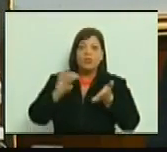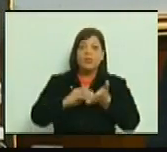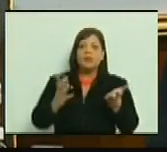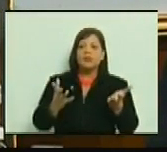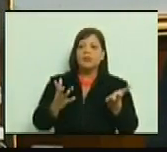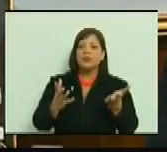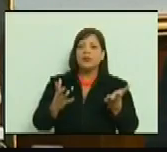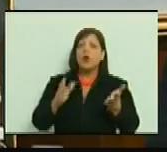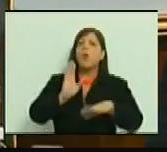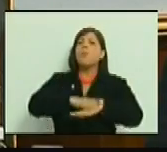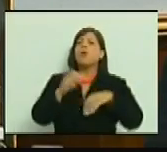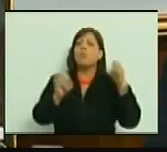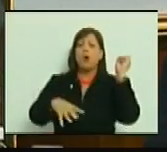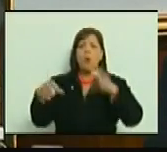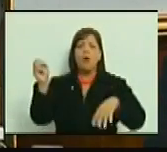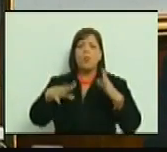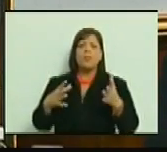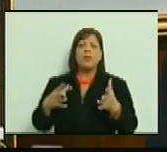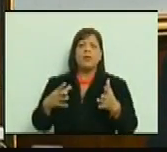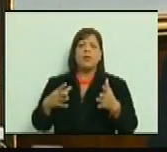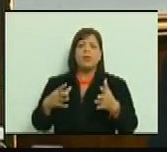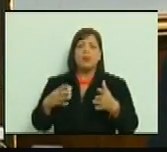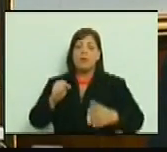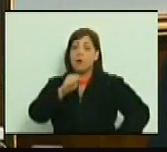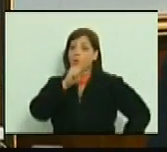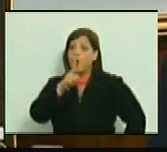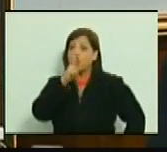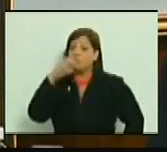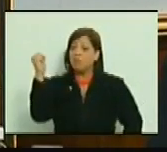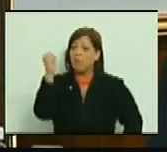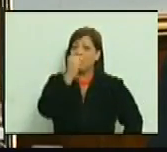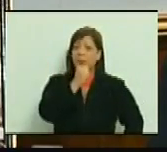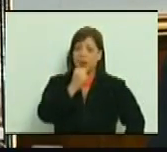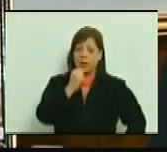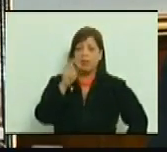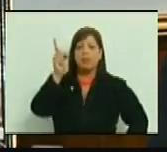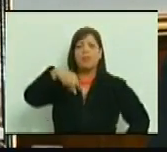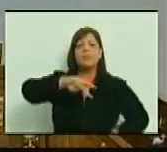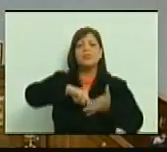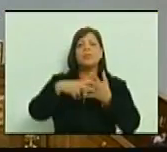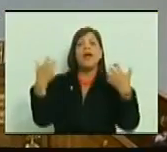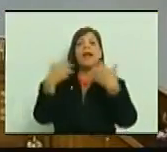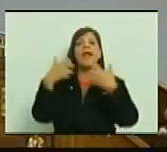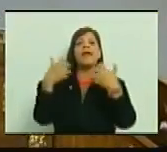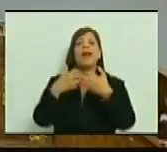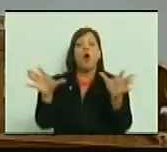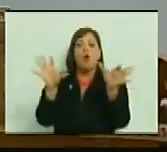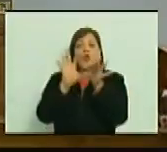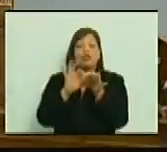la desestabilización y las guarimbas no solo son actos criminales, sino que forman parte de la guerra económica.